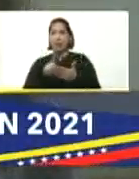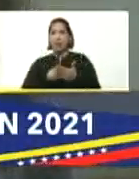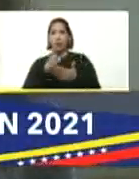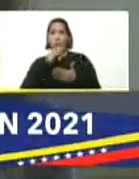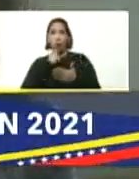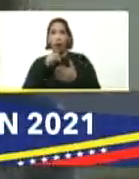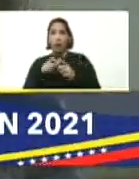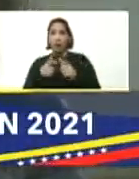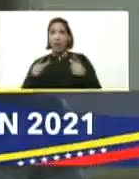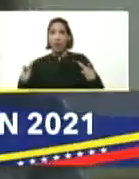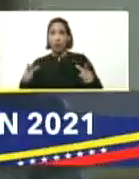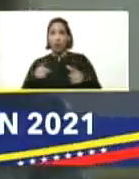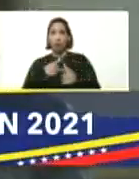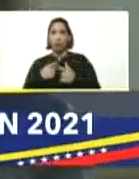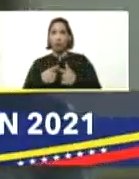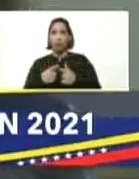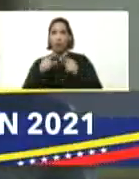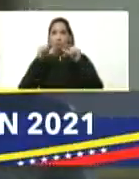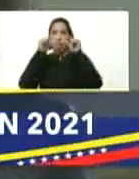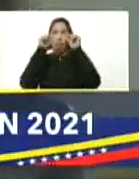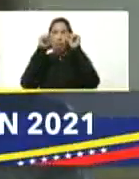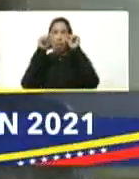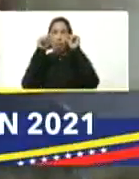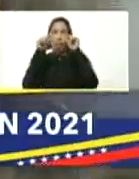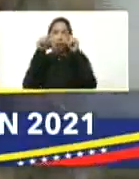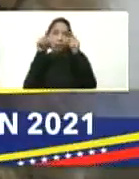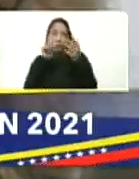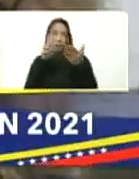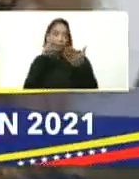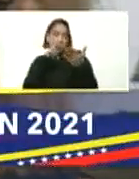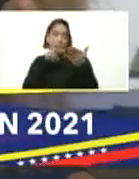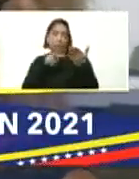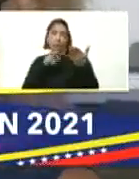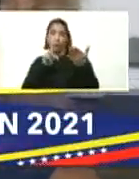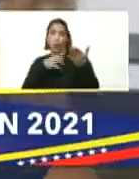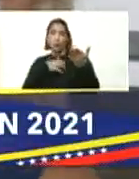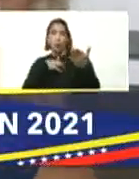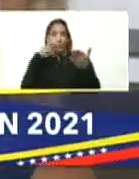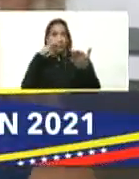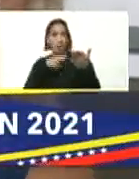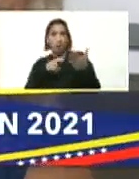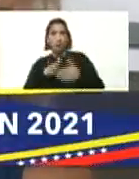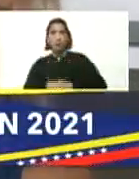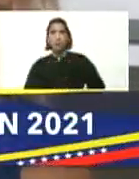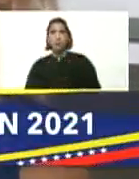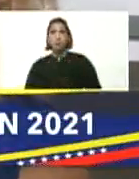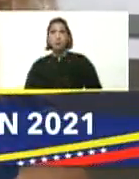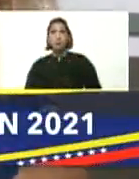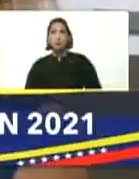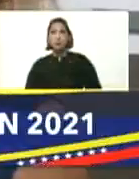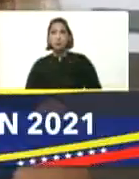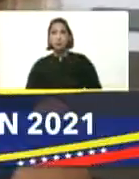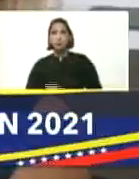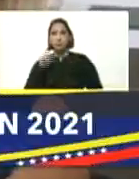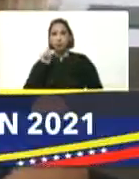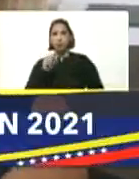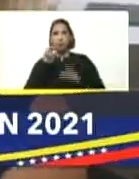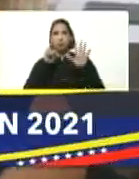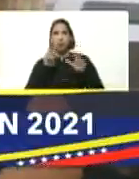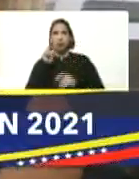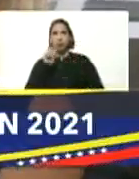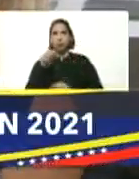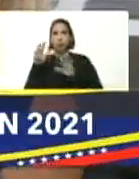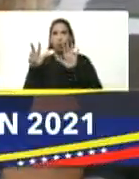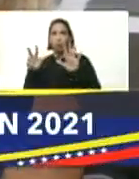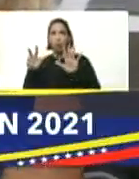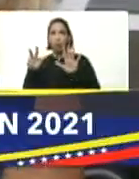largos, se le pone letras chiquiticas, letras de notas a pie de página, .7, .8, y